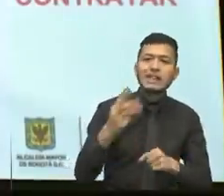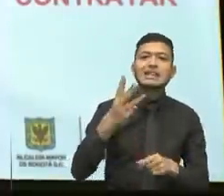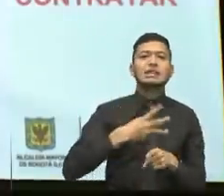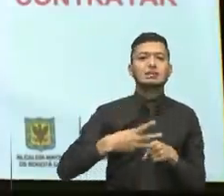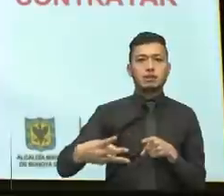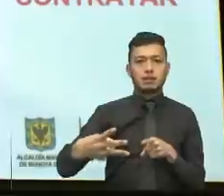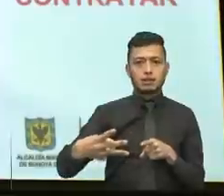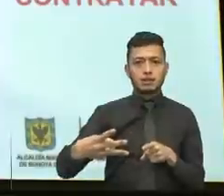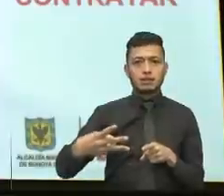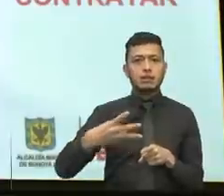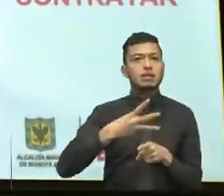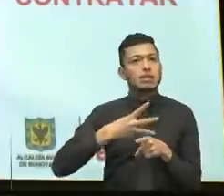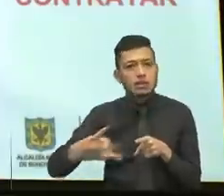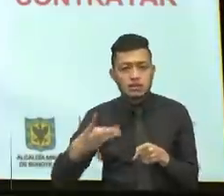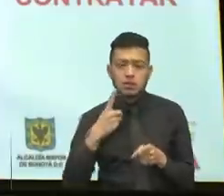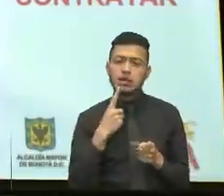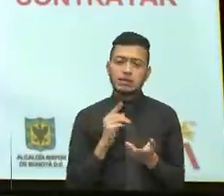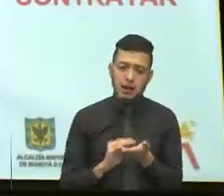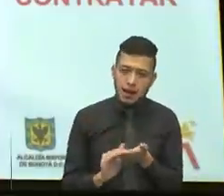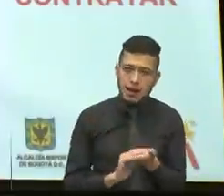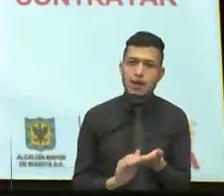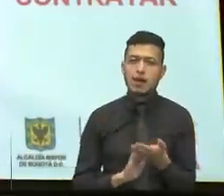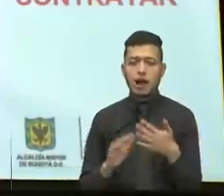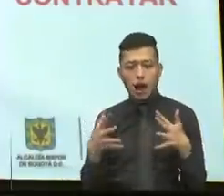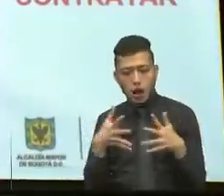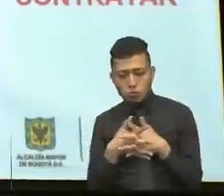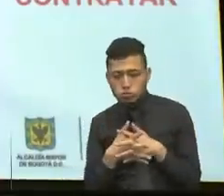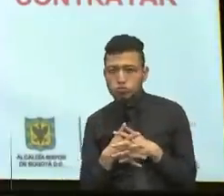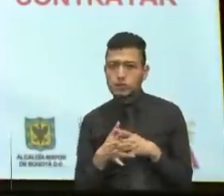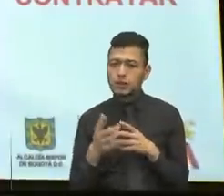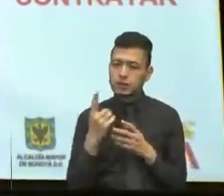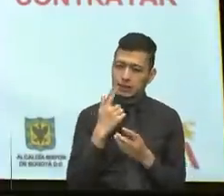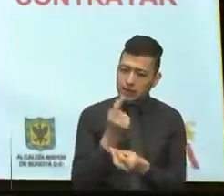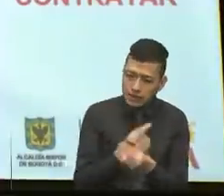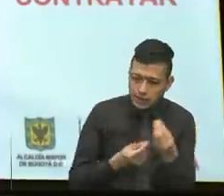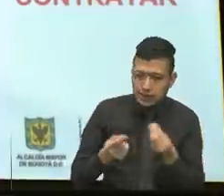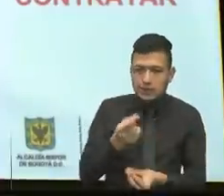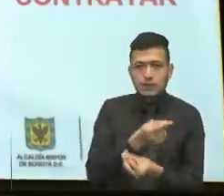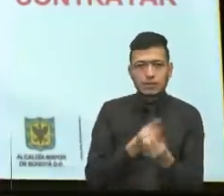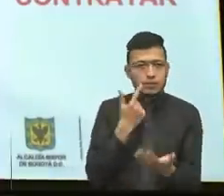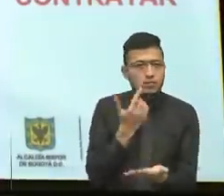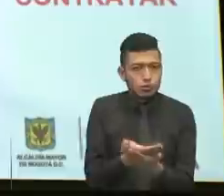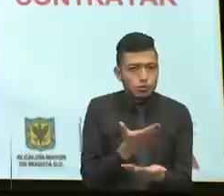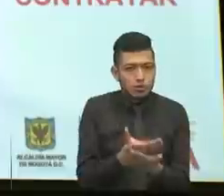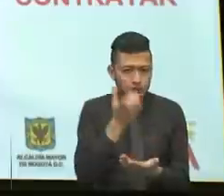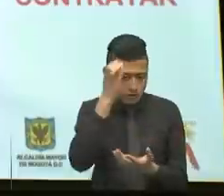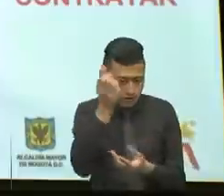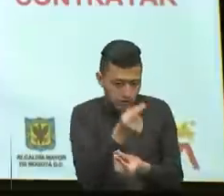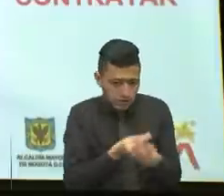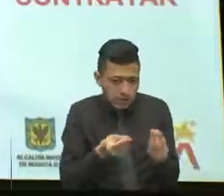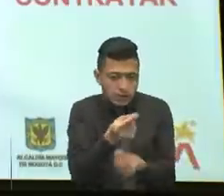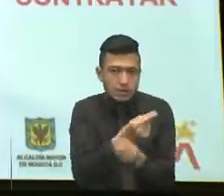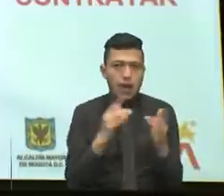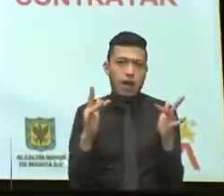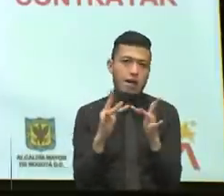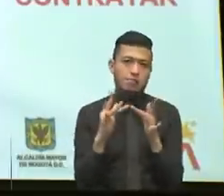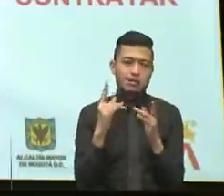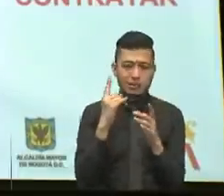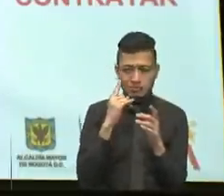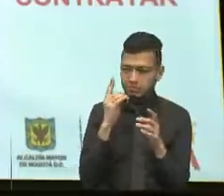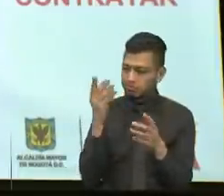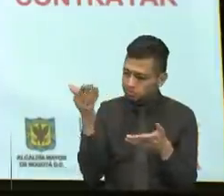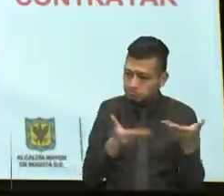para perfeccionar, pulir, discutir, ajustar, etcétera, esta propuesta de diseño conceptual, de manera tal